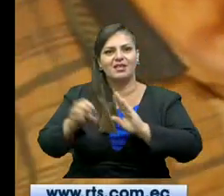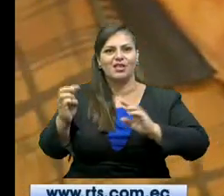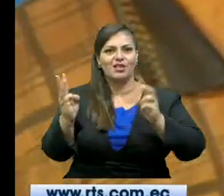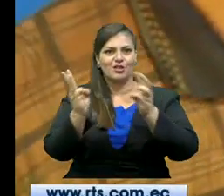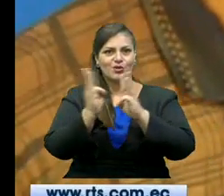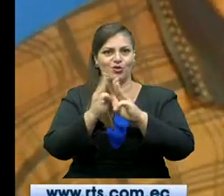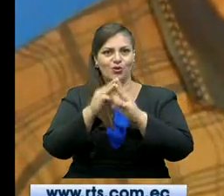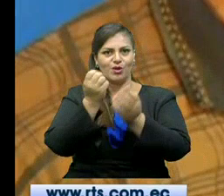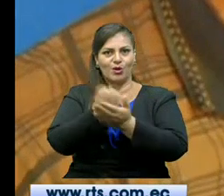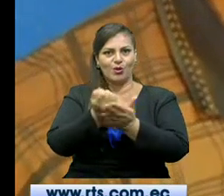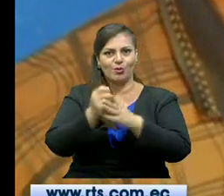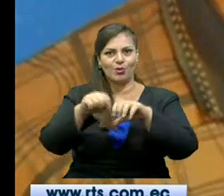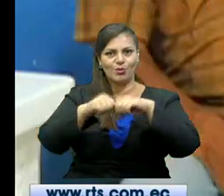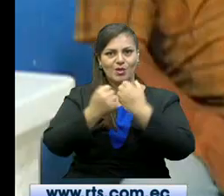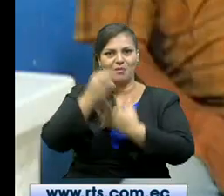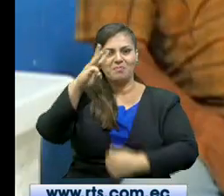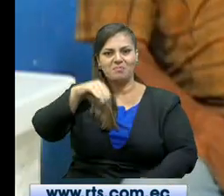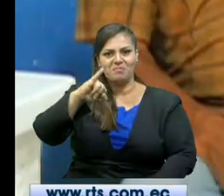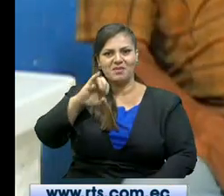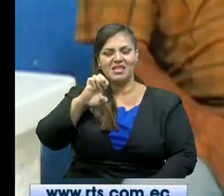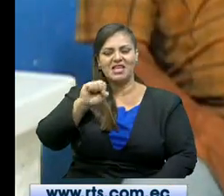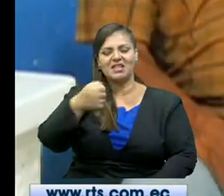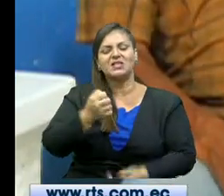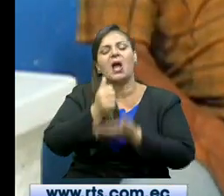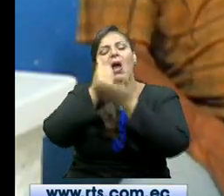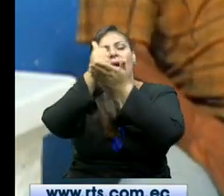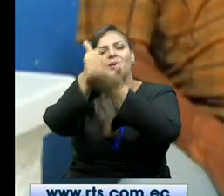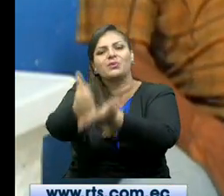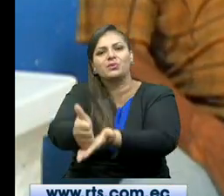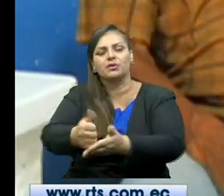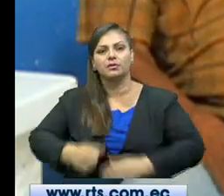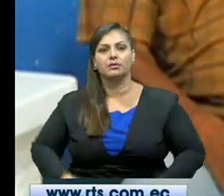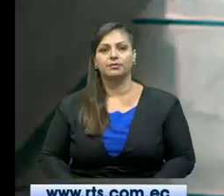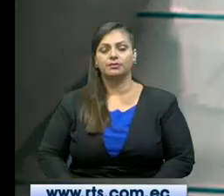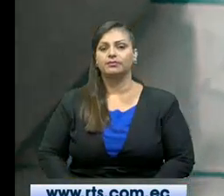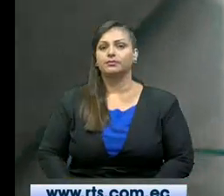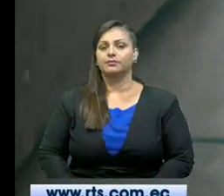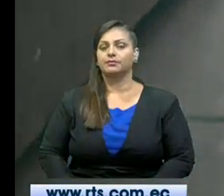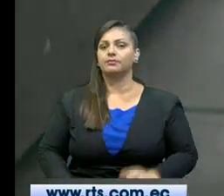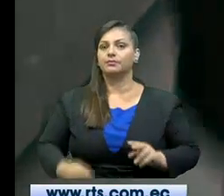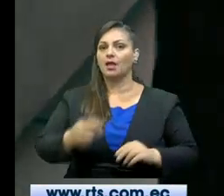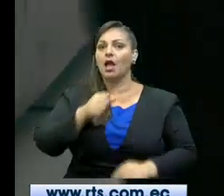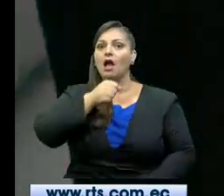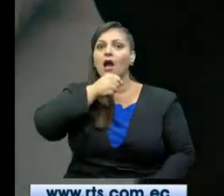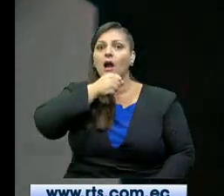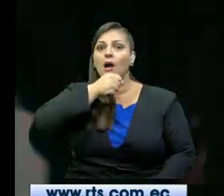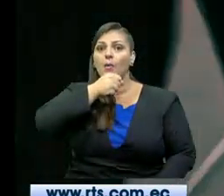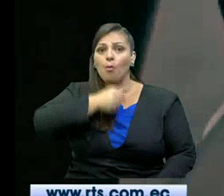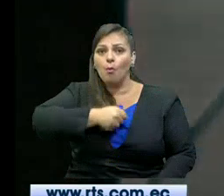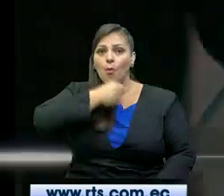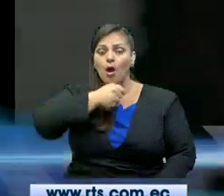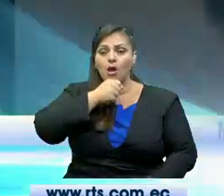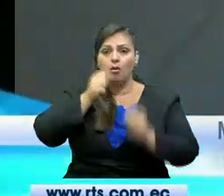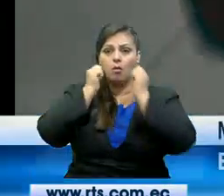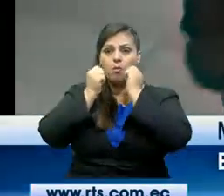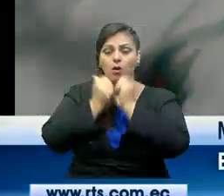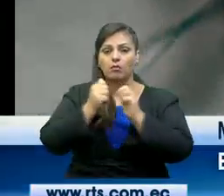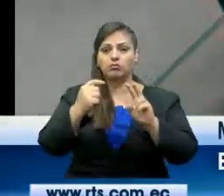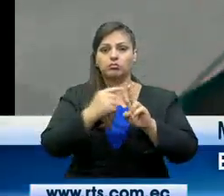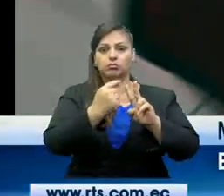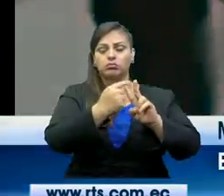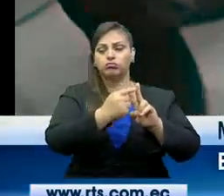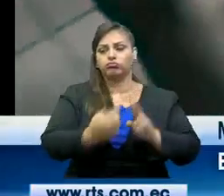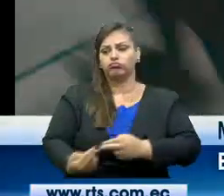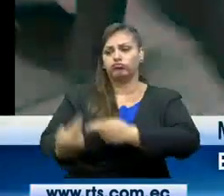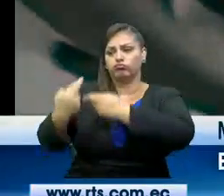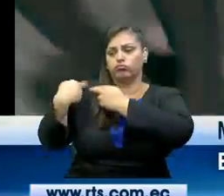Rosa Castillo y Luis García tienen a cargo a dos pequeñas nietas. Las acogieron luego de que a su hija y madre de las menores le